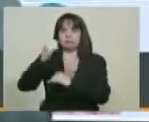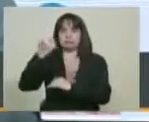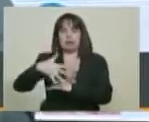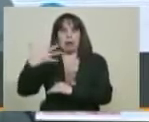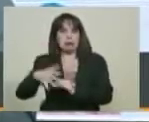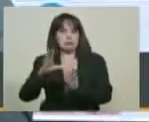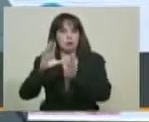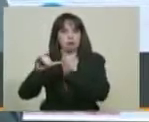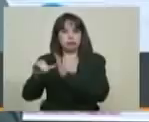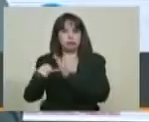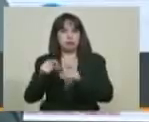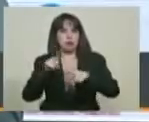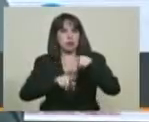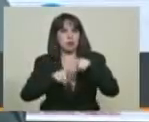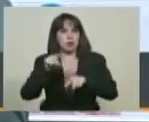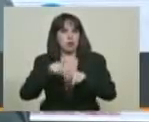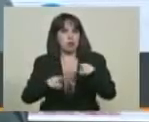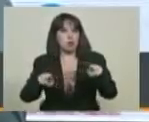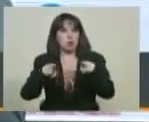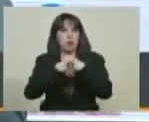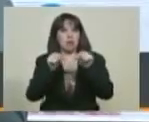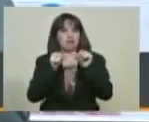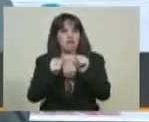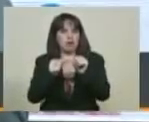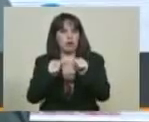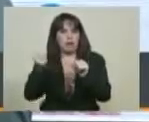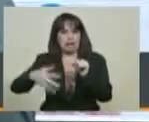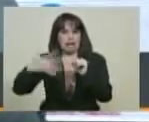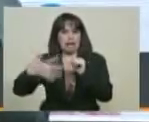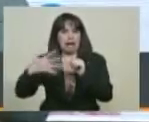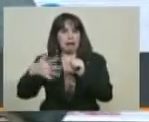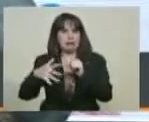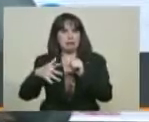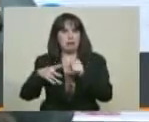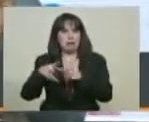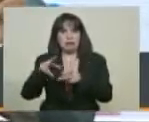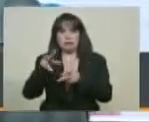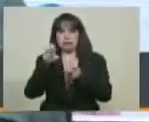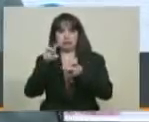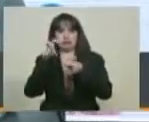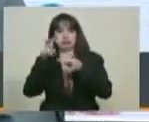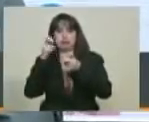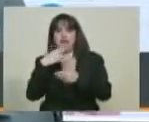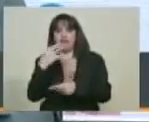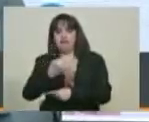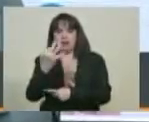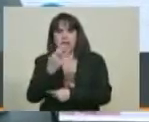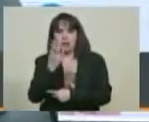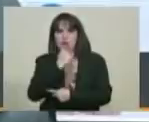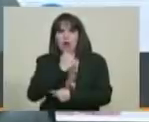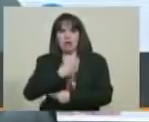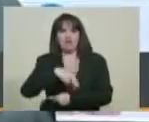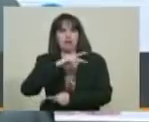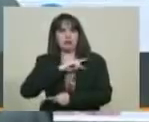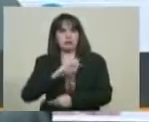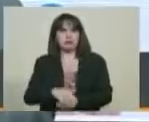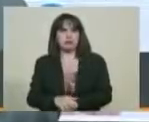en un dólar fijado a través de un mecanismo especulativo, parasitario, no real de la economía.